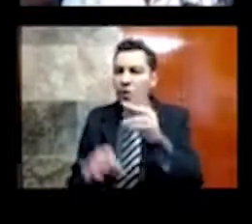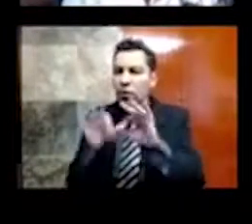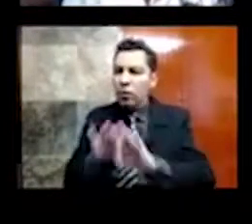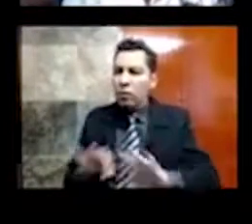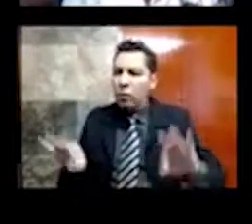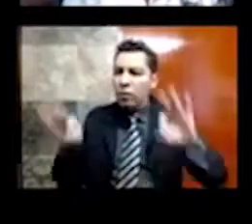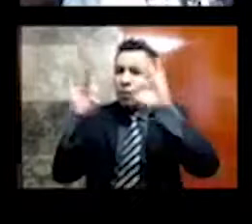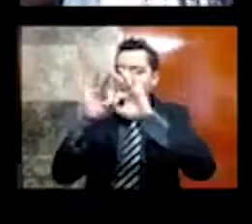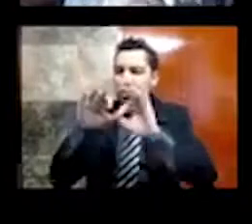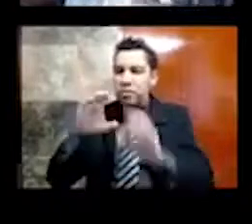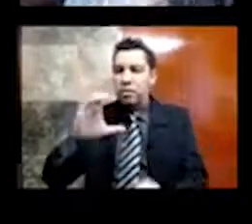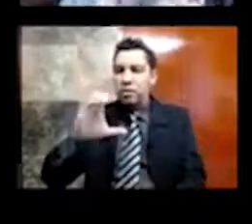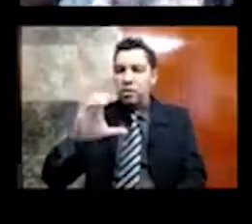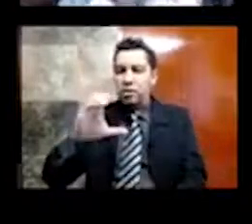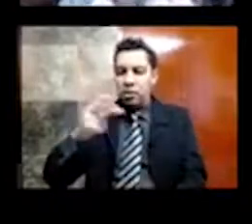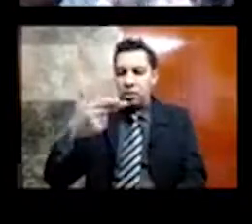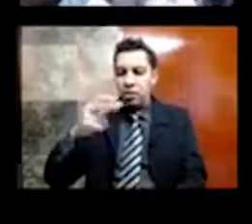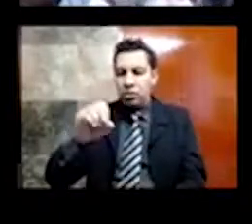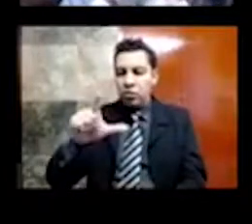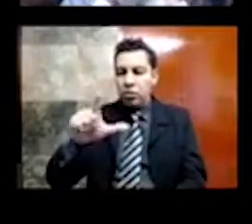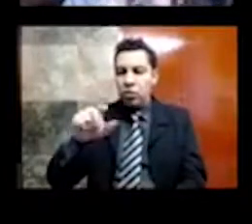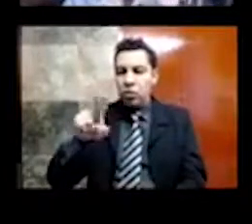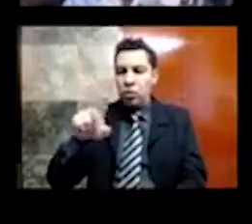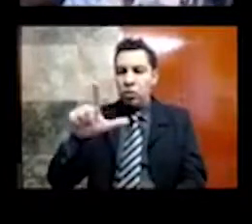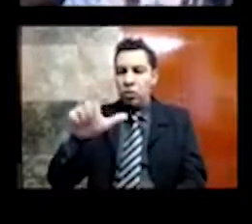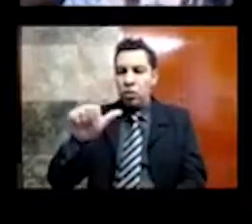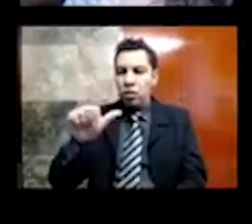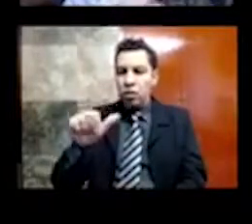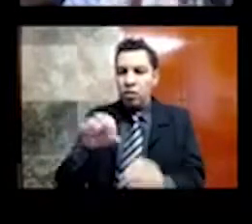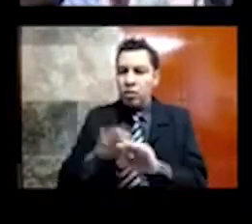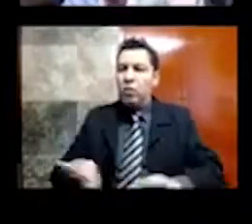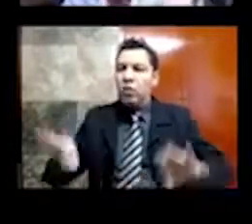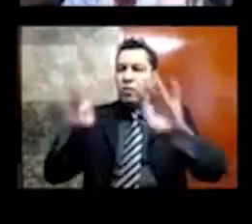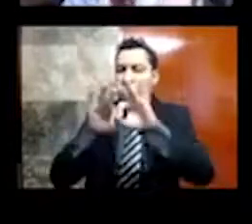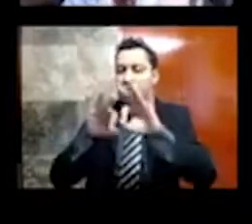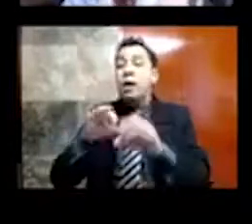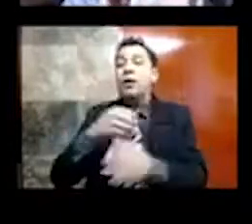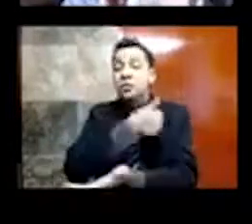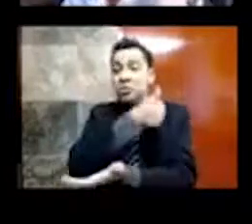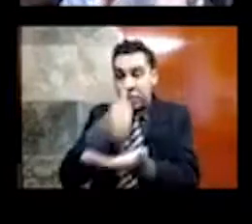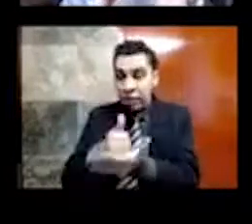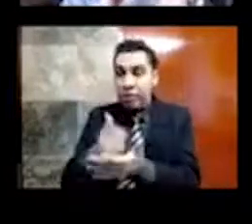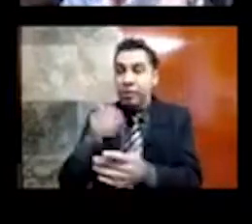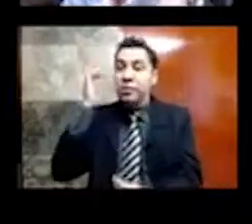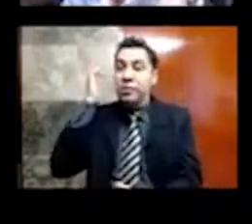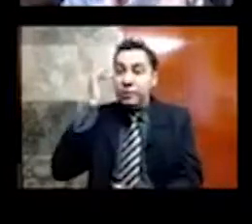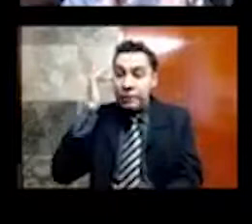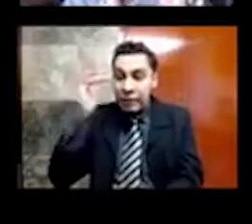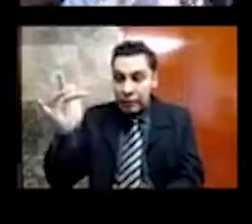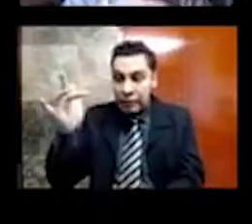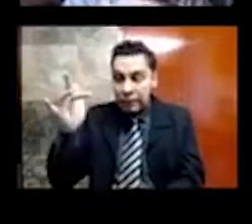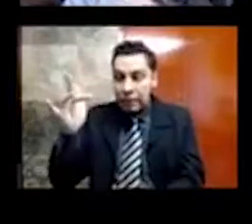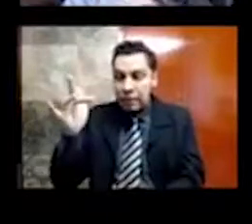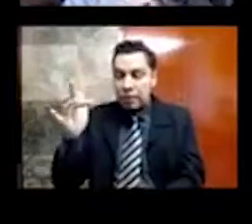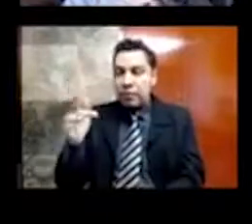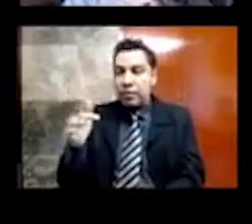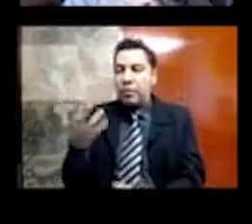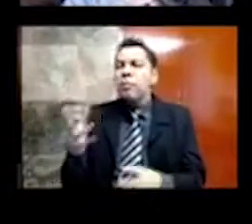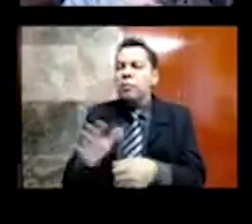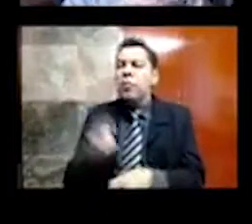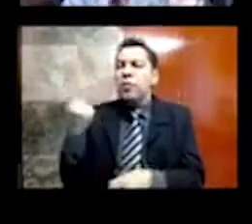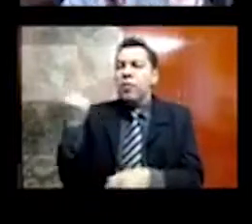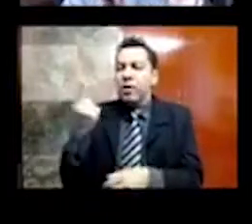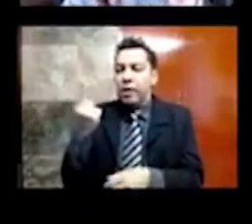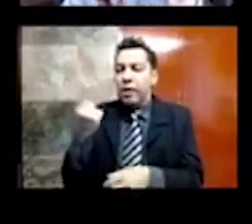Cholula? Bueno, es la ciudad sagrada. El mismo Hernán Cortés en su segunda carta de